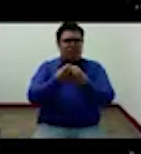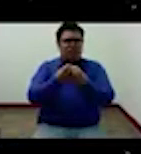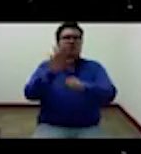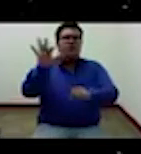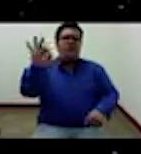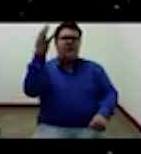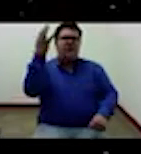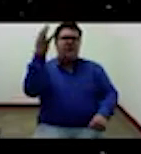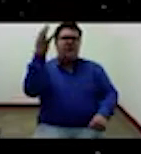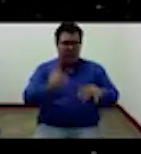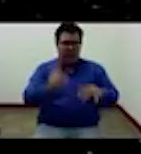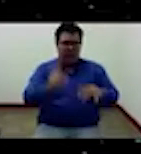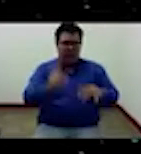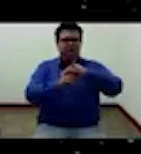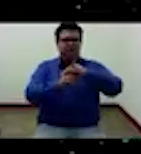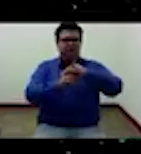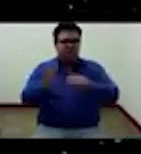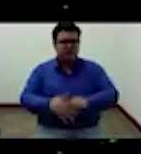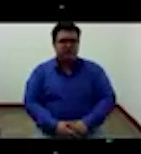francés,